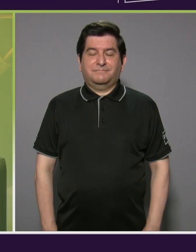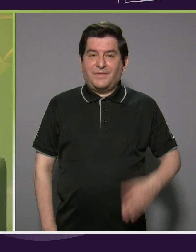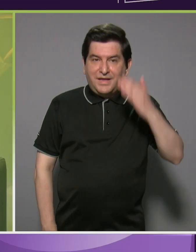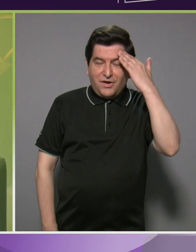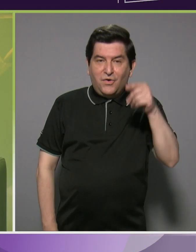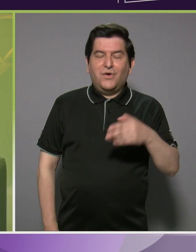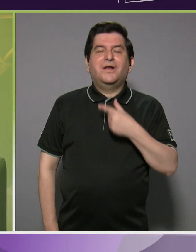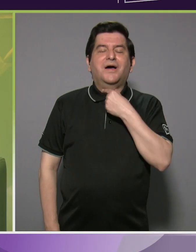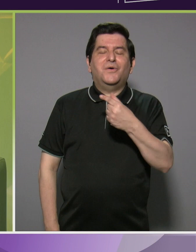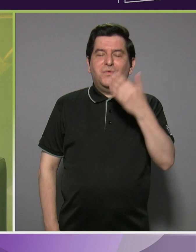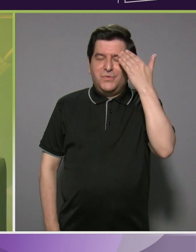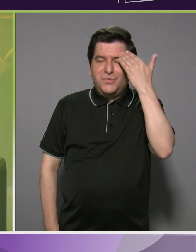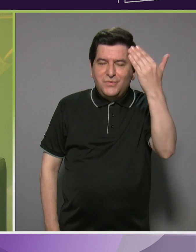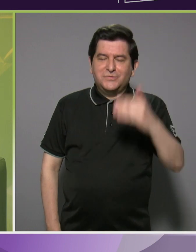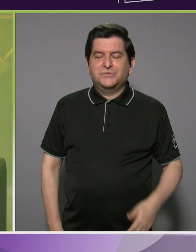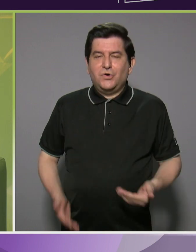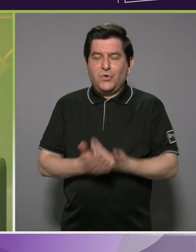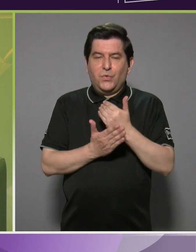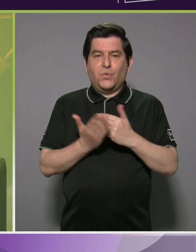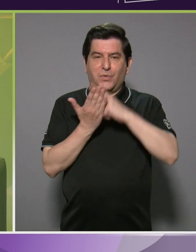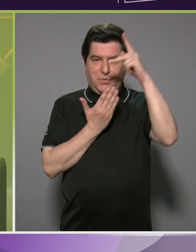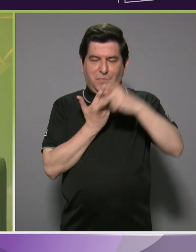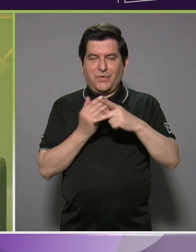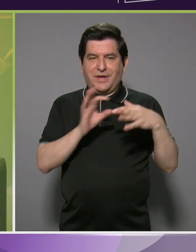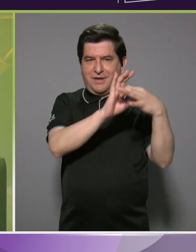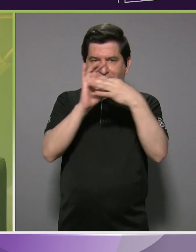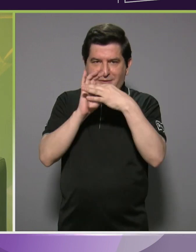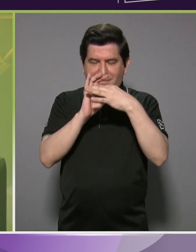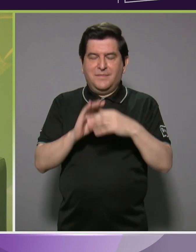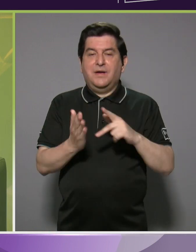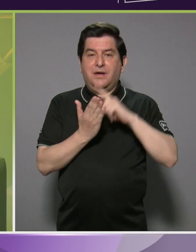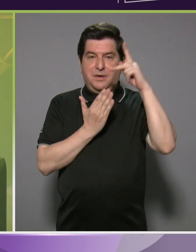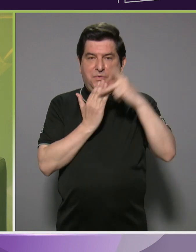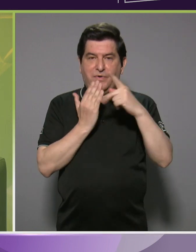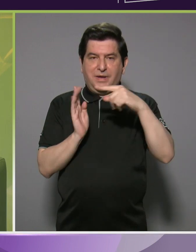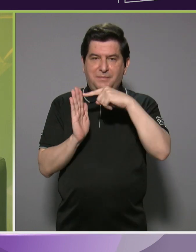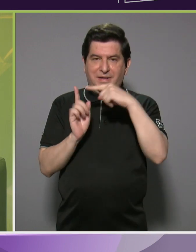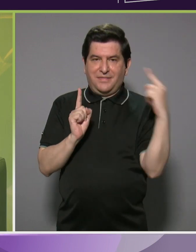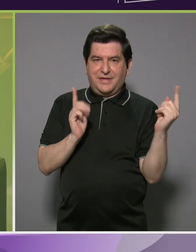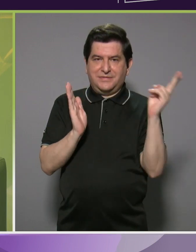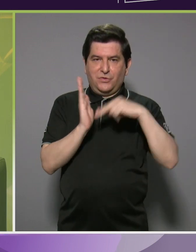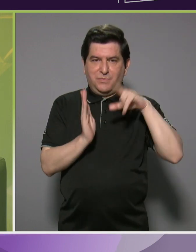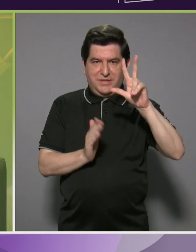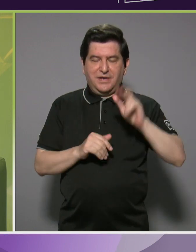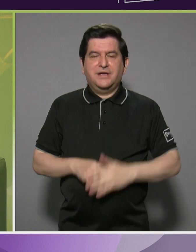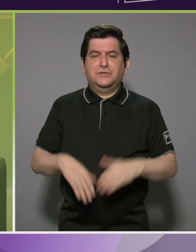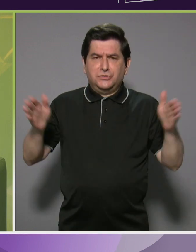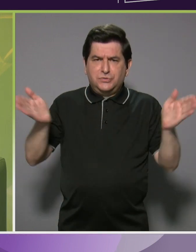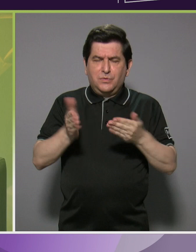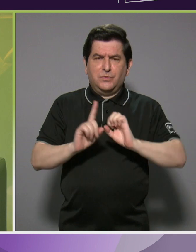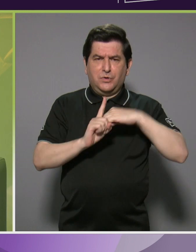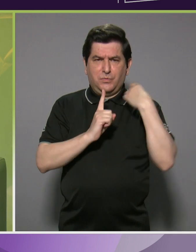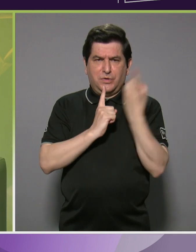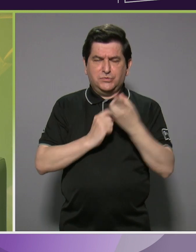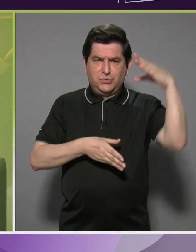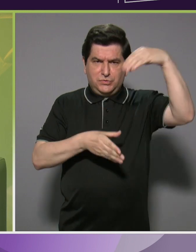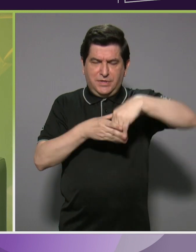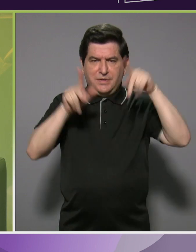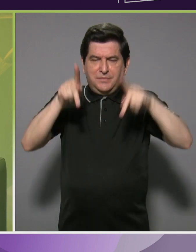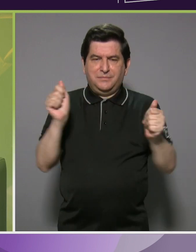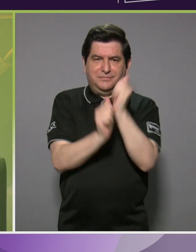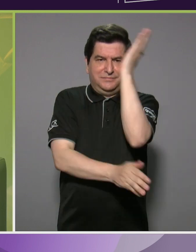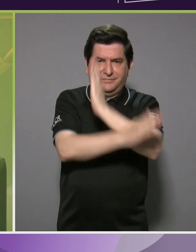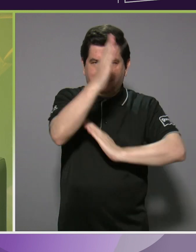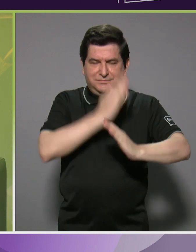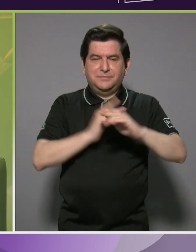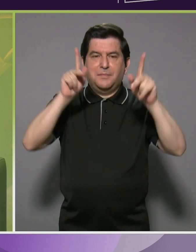Hola, qué gusto saludarles en un nuevo estreno de Nexos, este programa que desde 2003 promueve una sociedad más inclusiva para las personas con